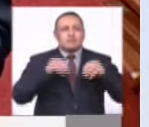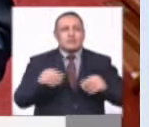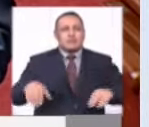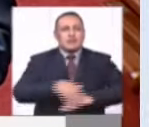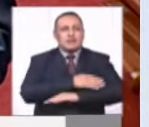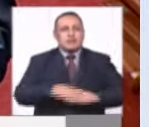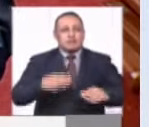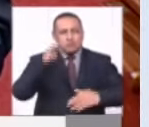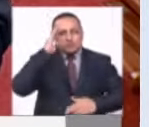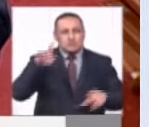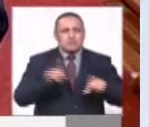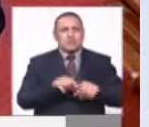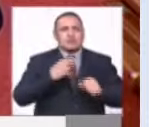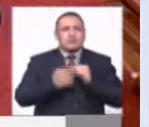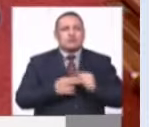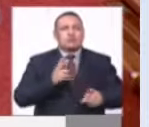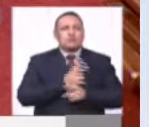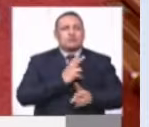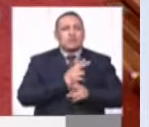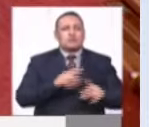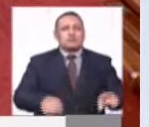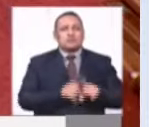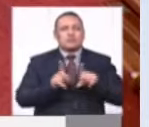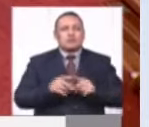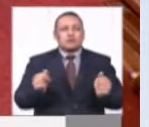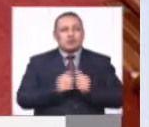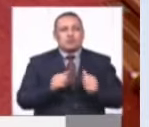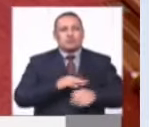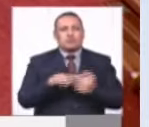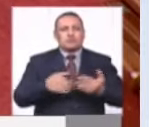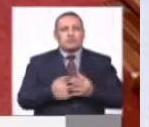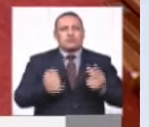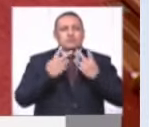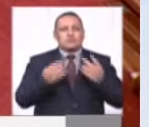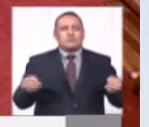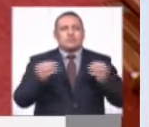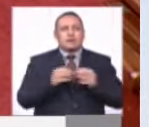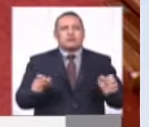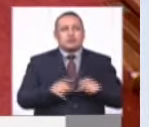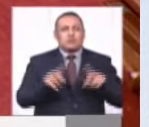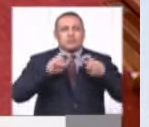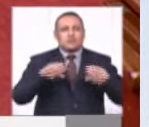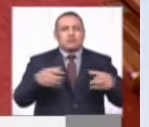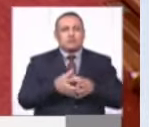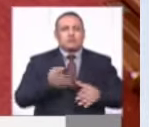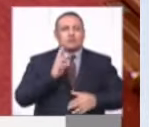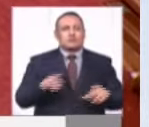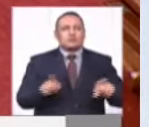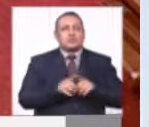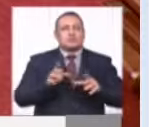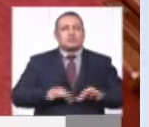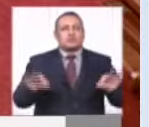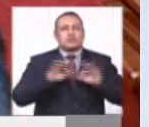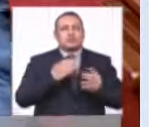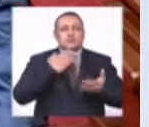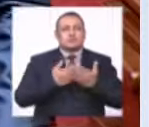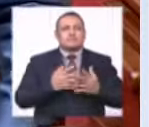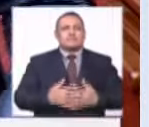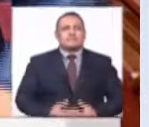en la calle y garantizar la prevención, así como también incrementar la investigación criminal, que es muy importante. Muchas